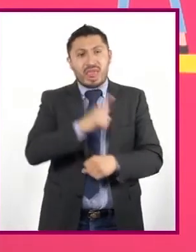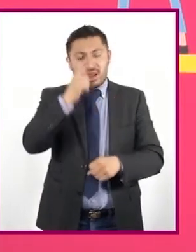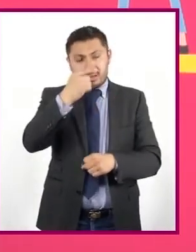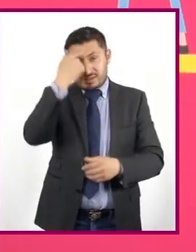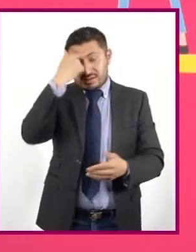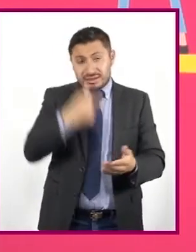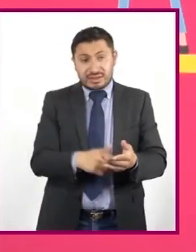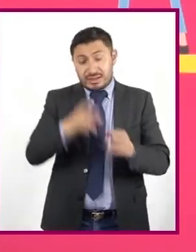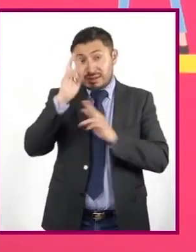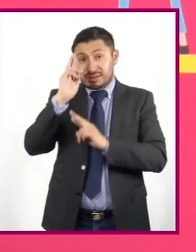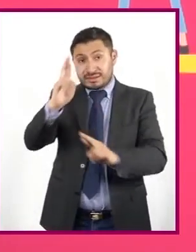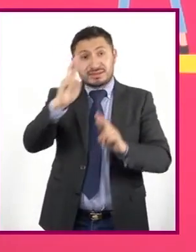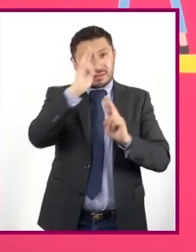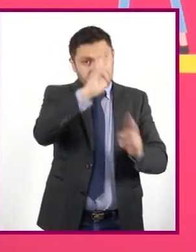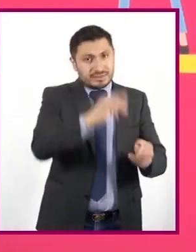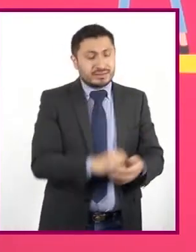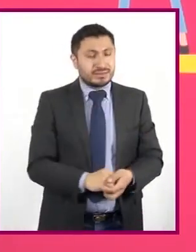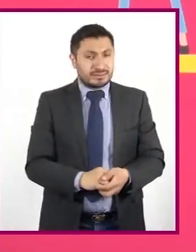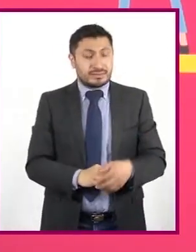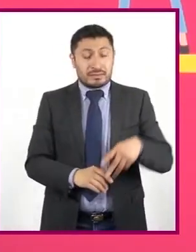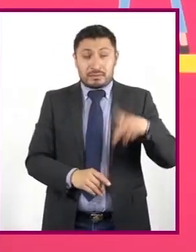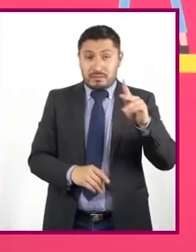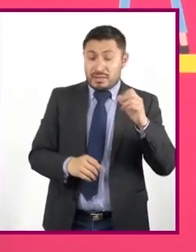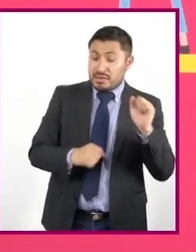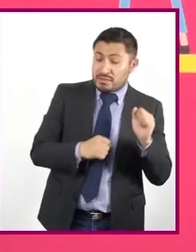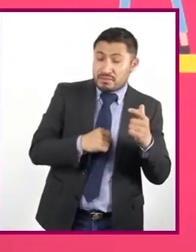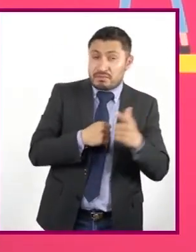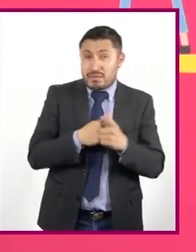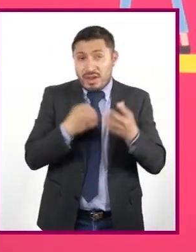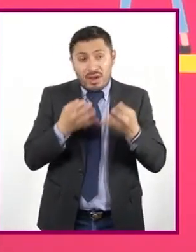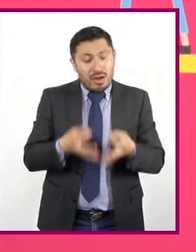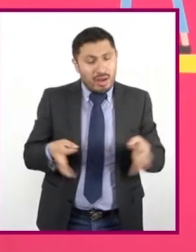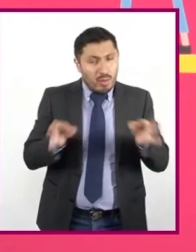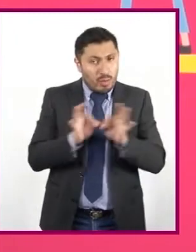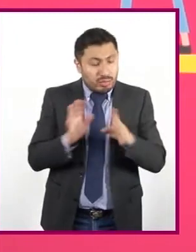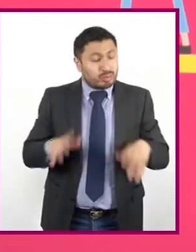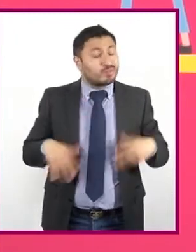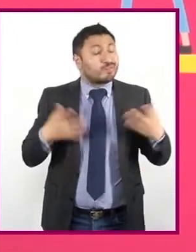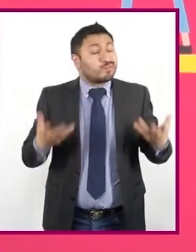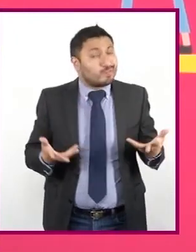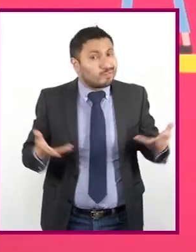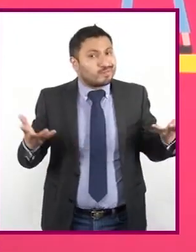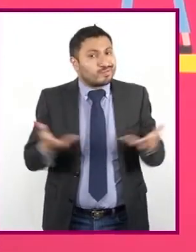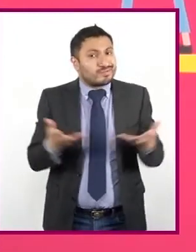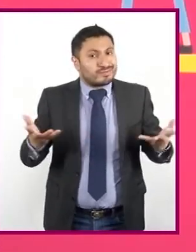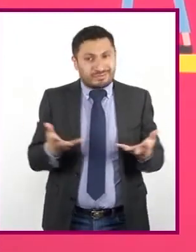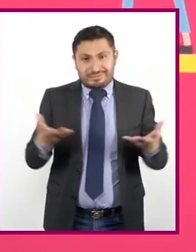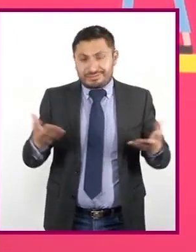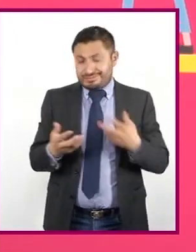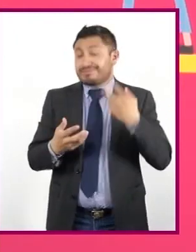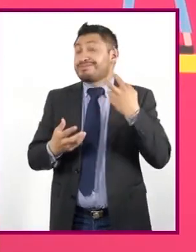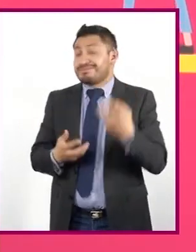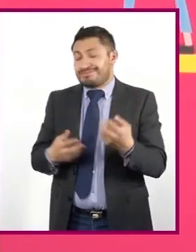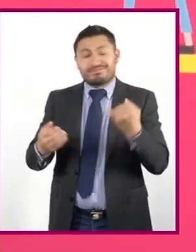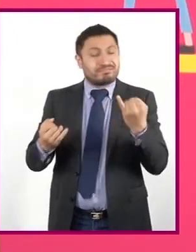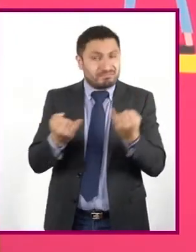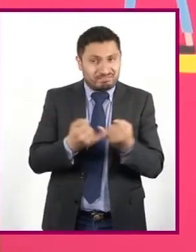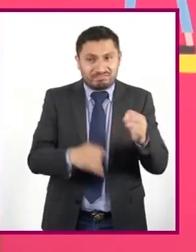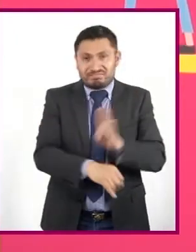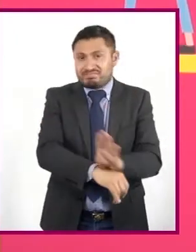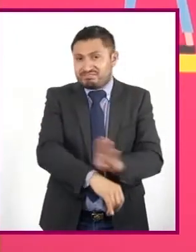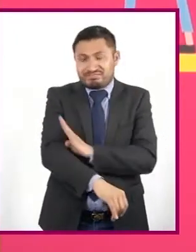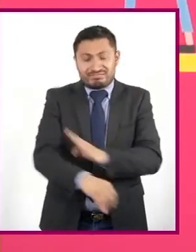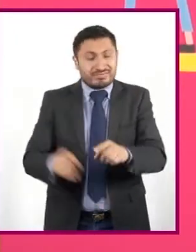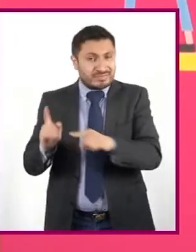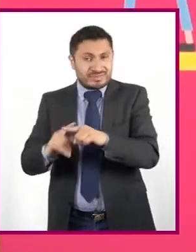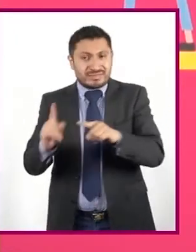sean respetadas. Pero hay algo importante: al hacer esto, también favorecemos que las diferentes lenguas